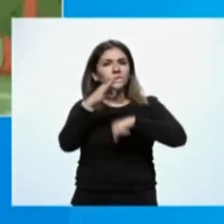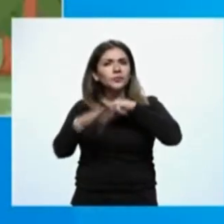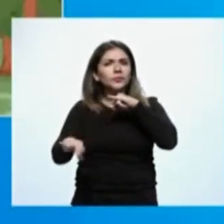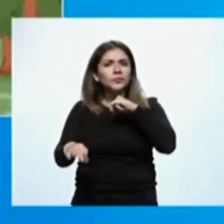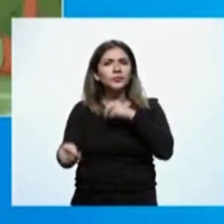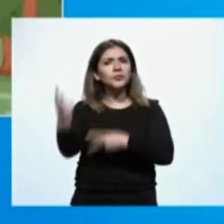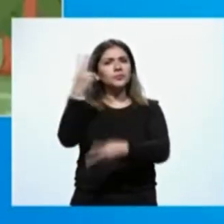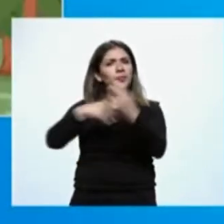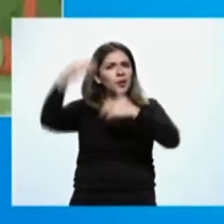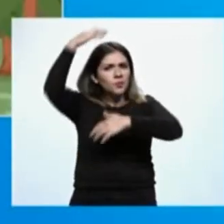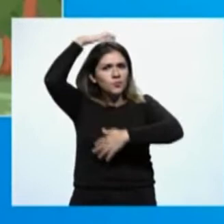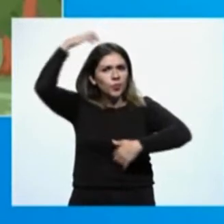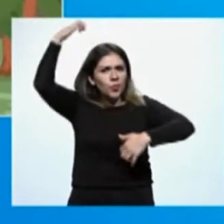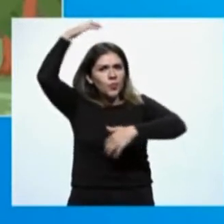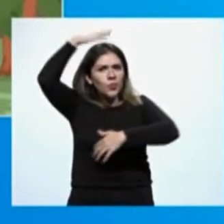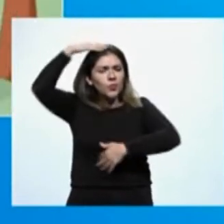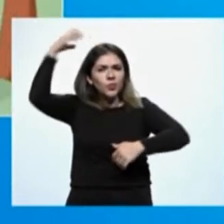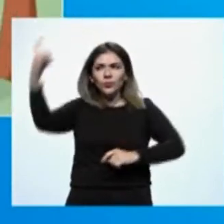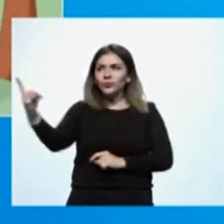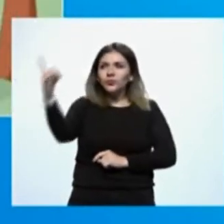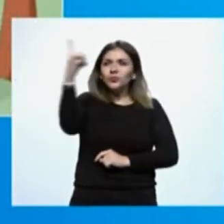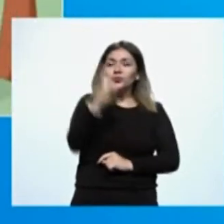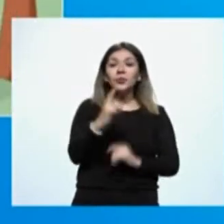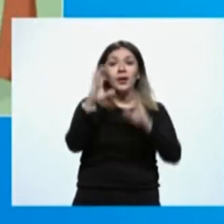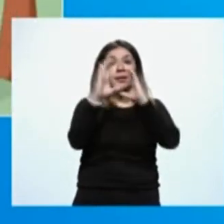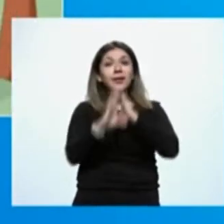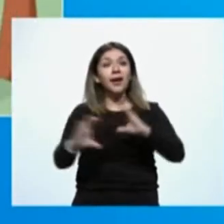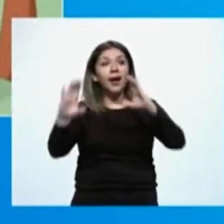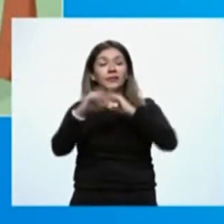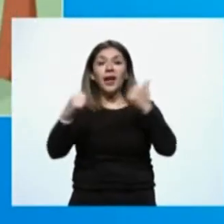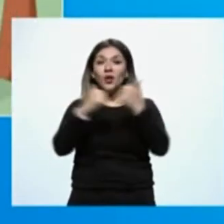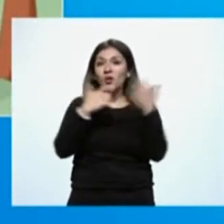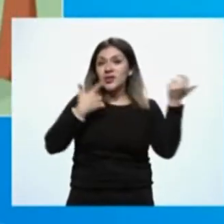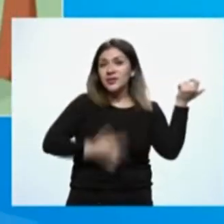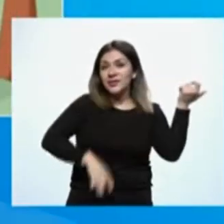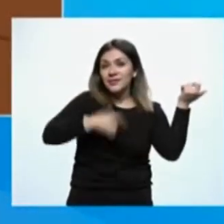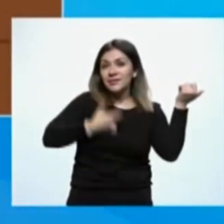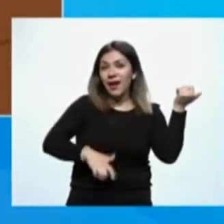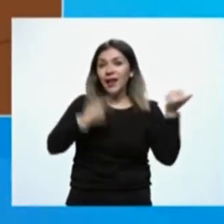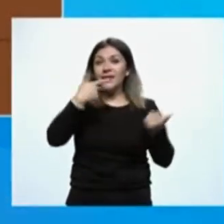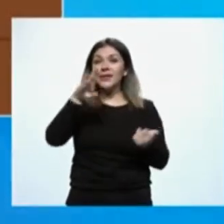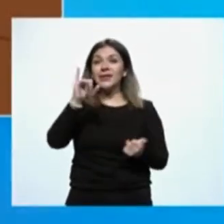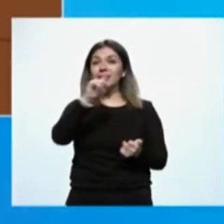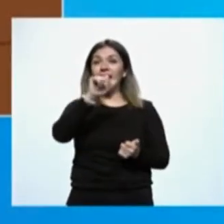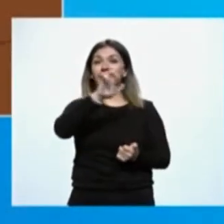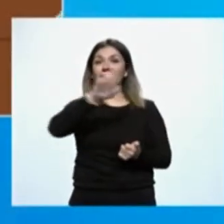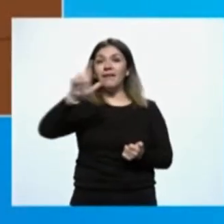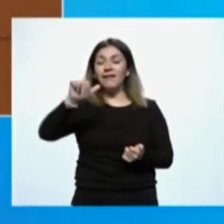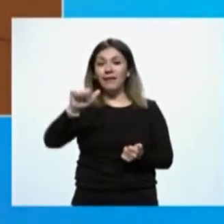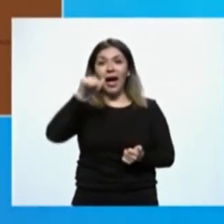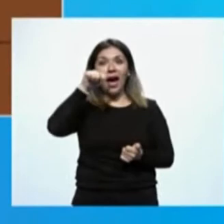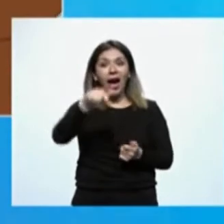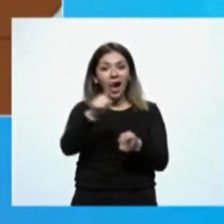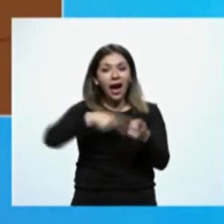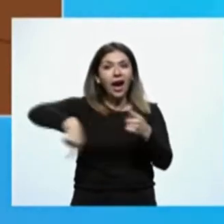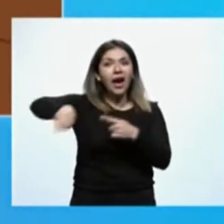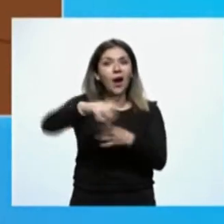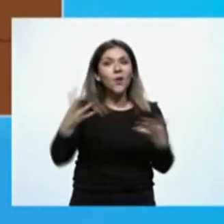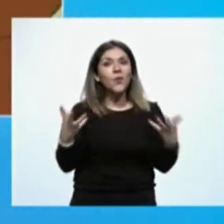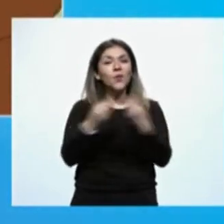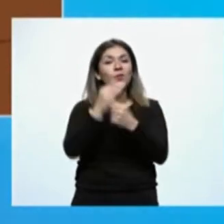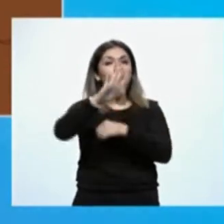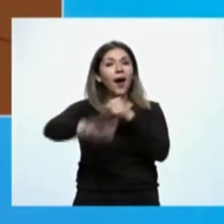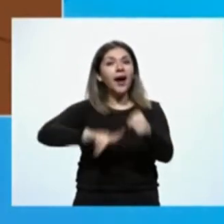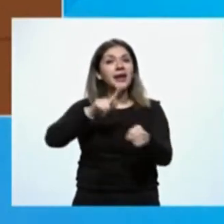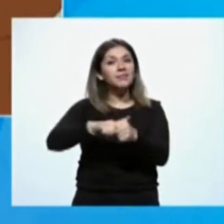Finalmente vino el mono, cantando con su guitarra. Es la orquesta de